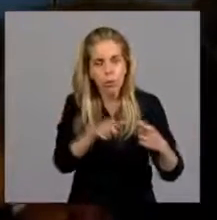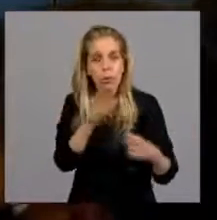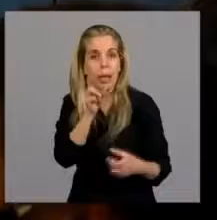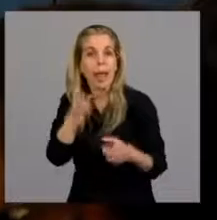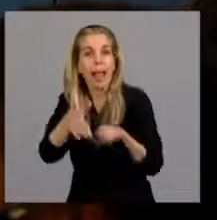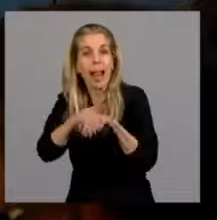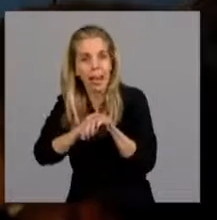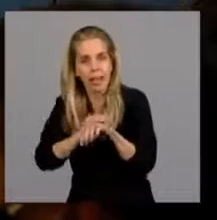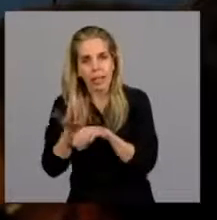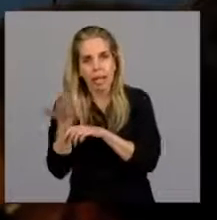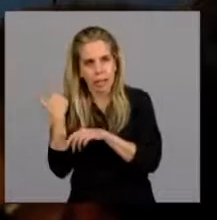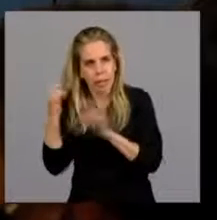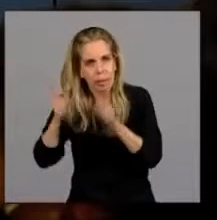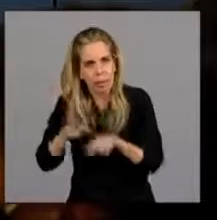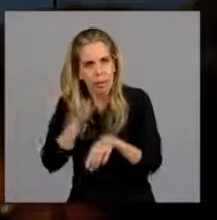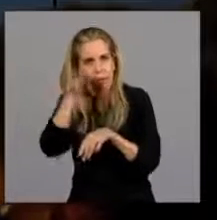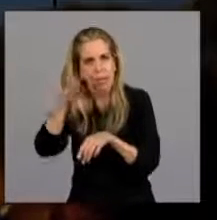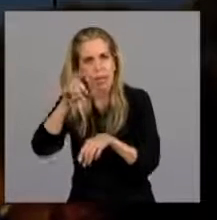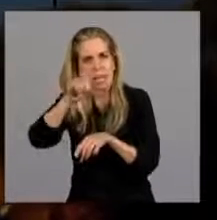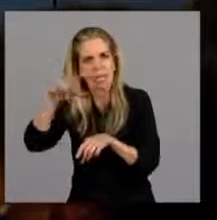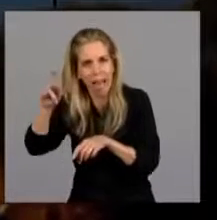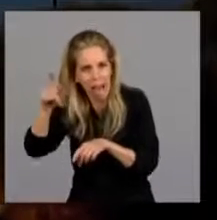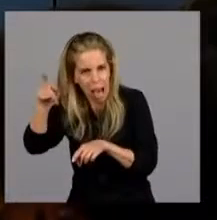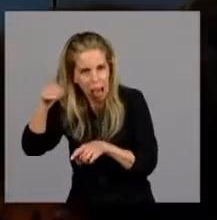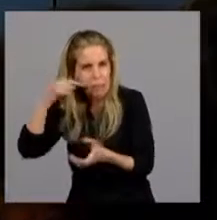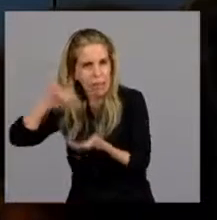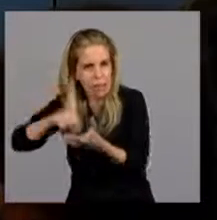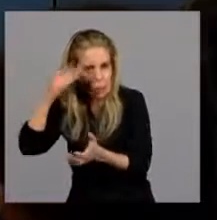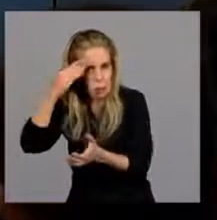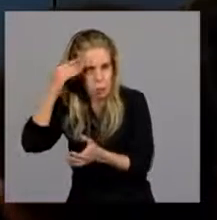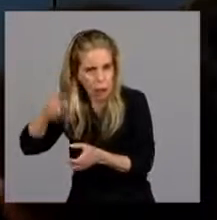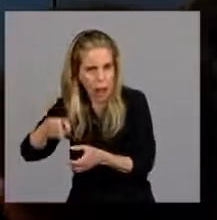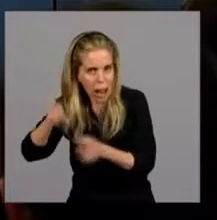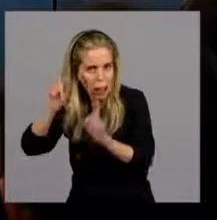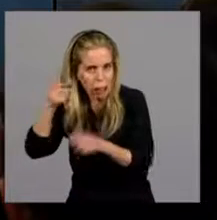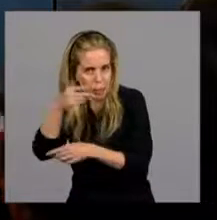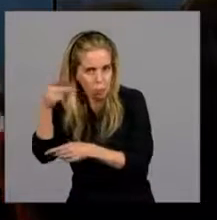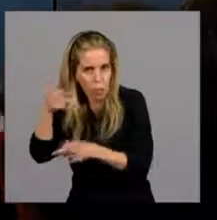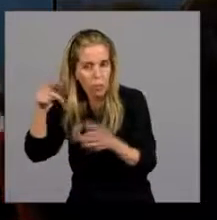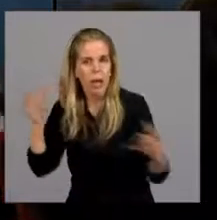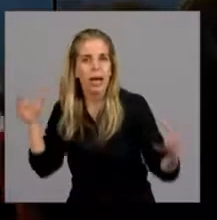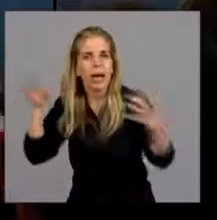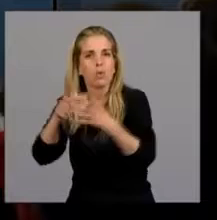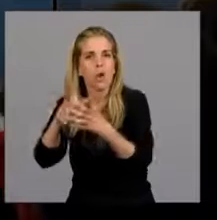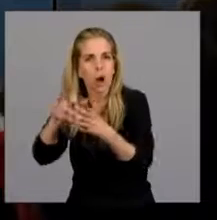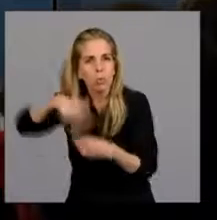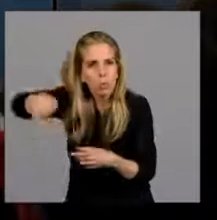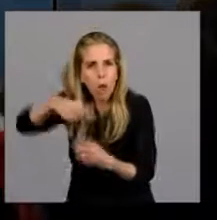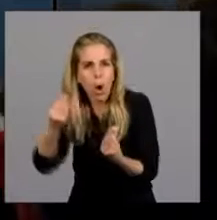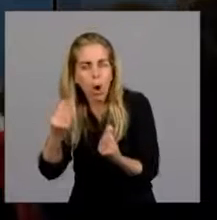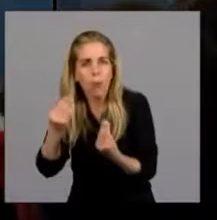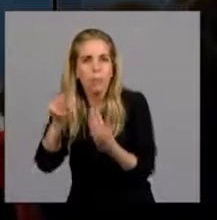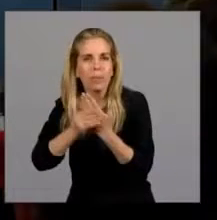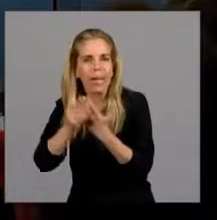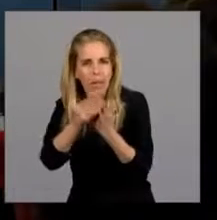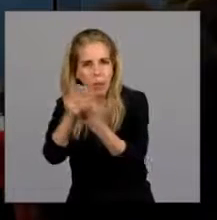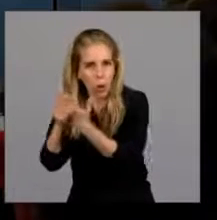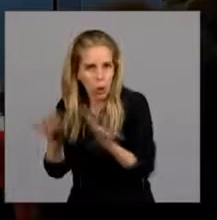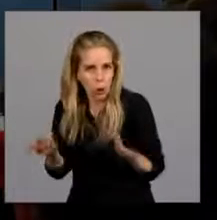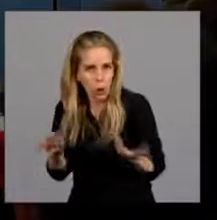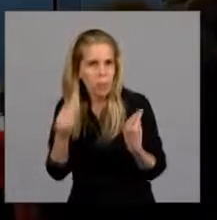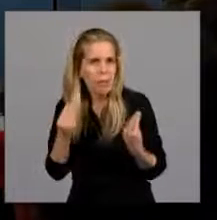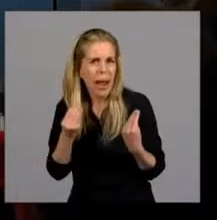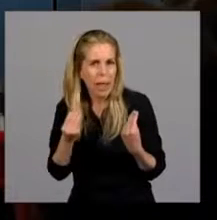gabinete también ayer estuvo en el CCK haciendo una reunión de gabinete con ministros. ¿La idea de esto es poner en marcha una nueva agenda